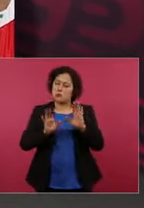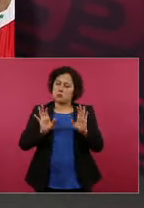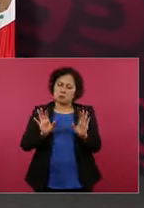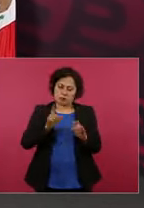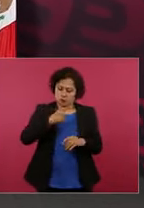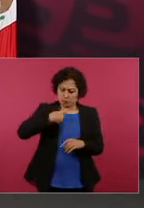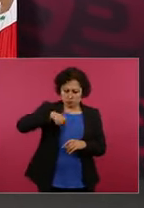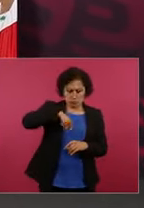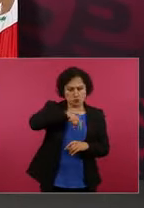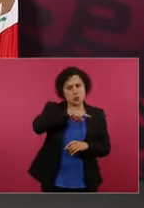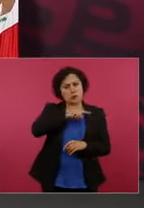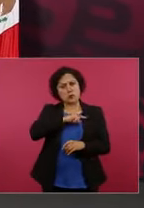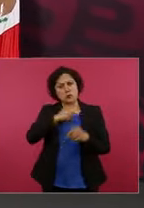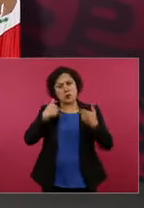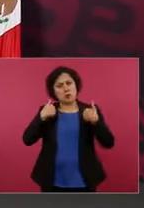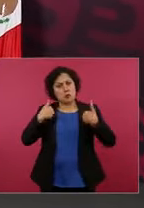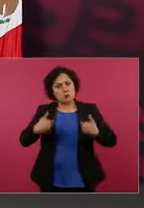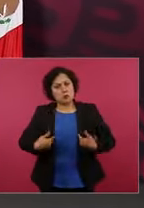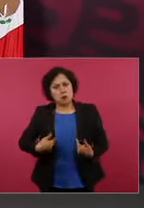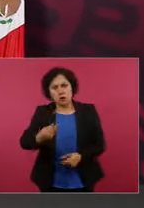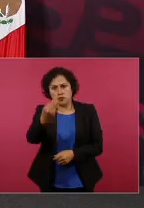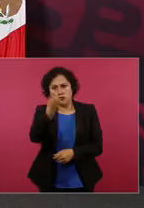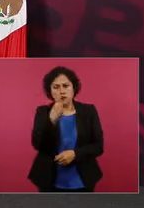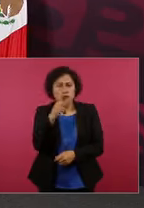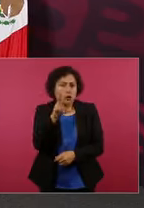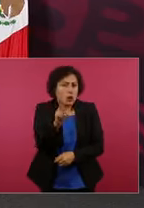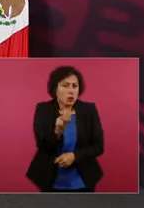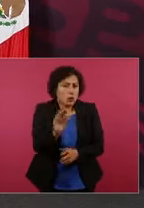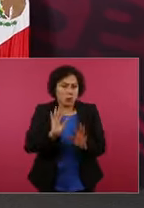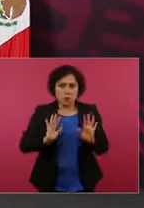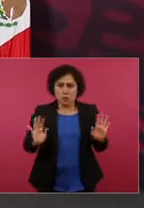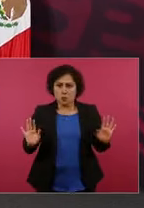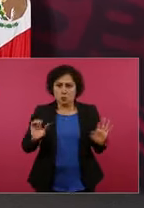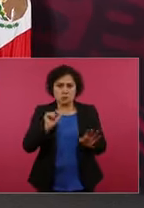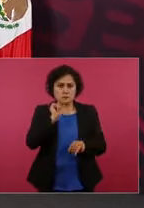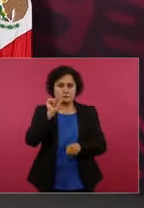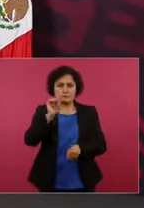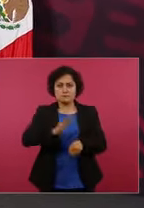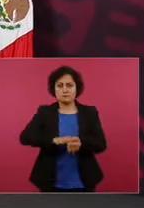para consumo humano.